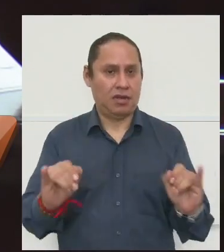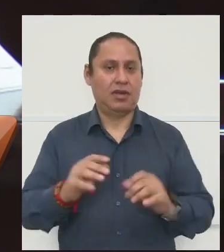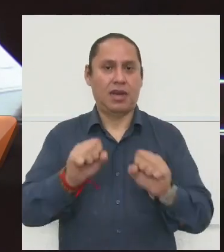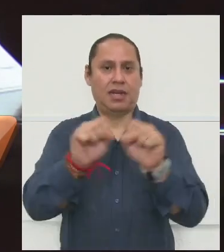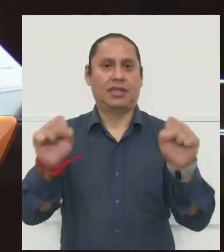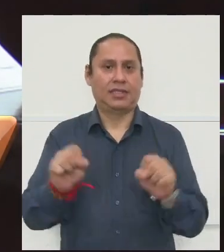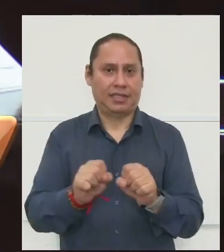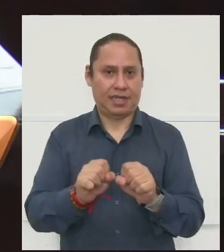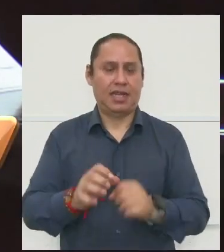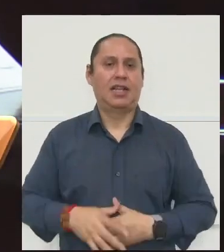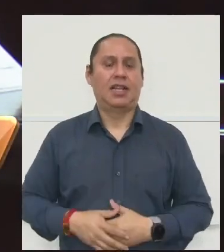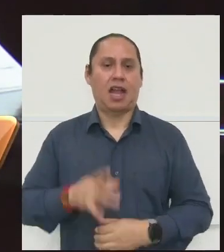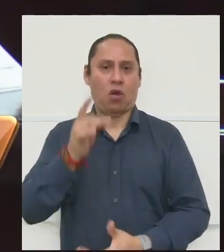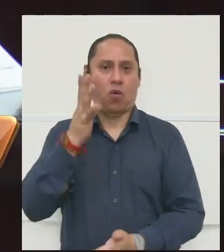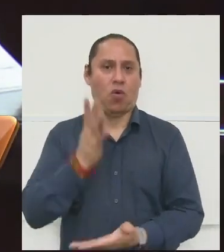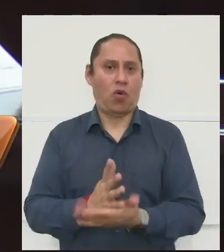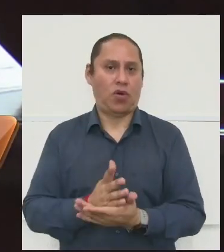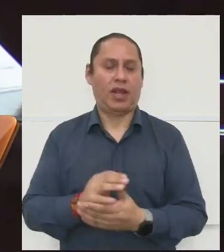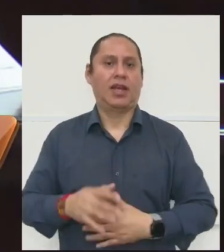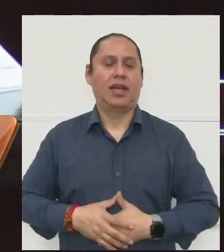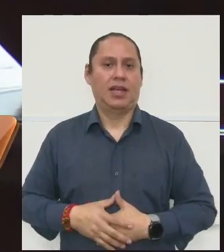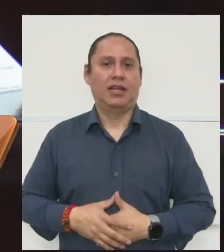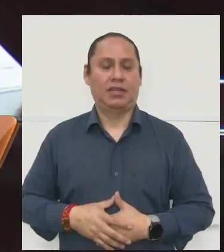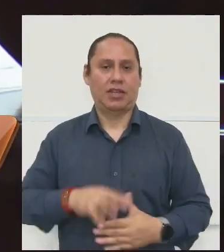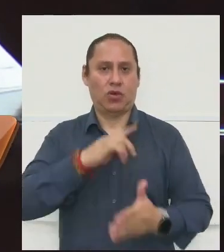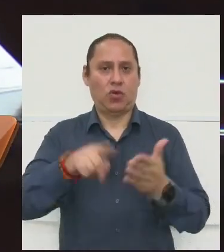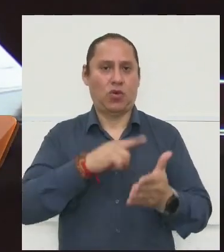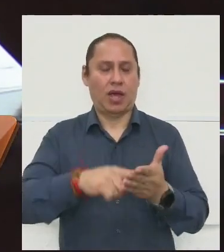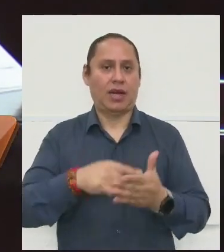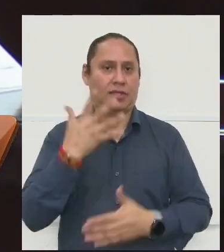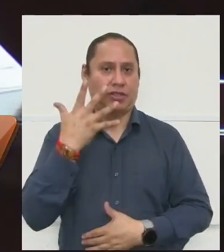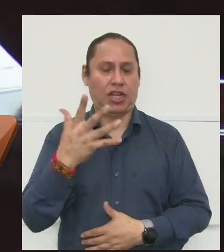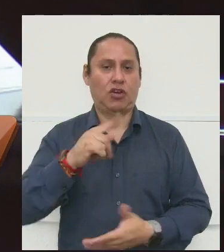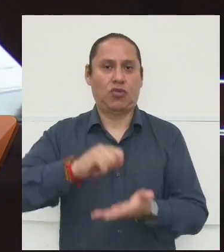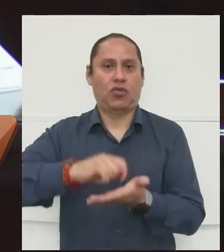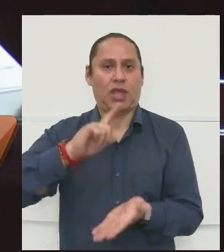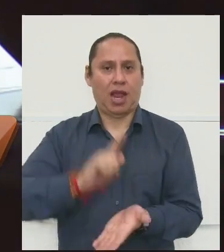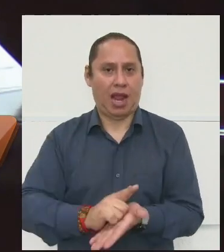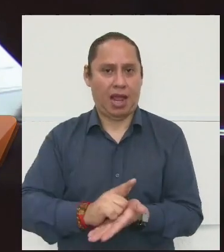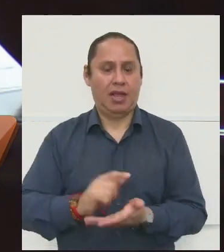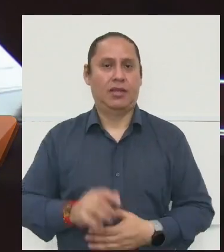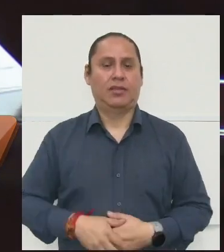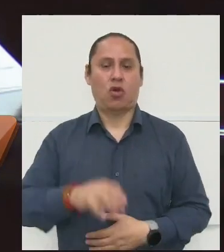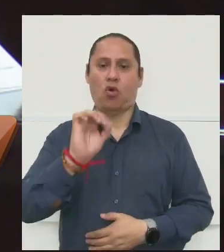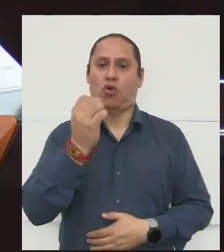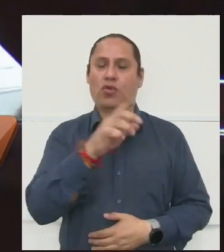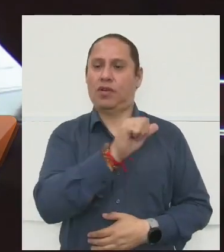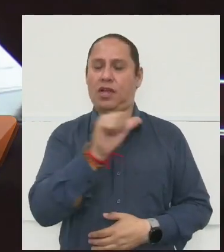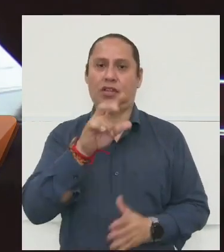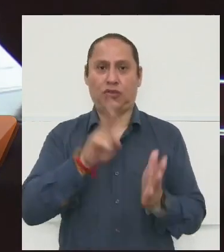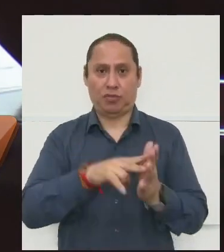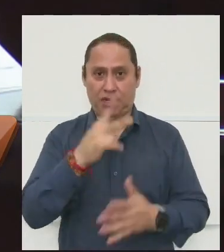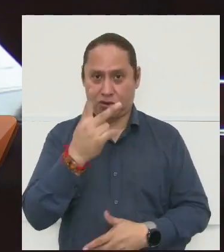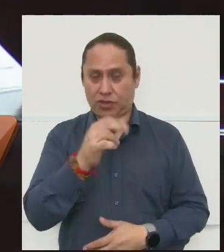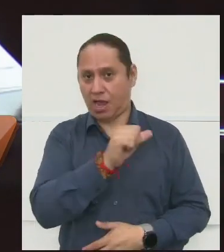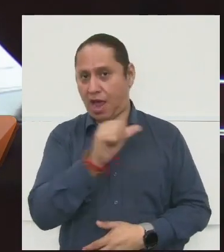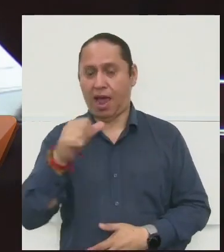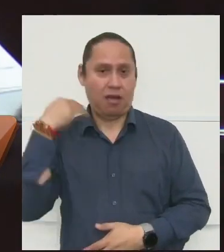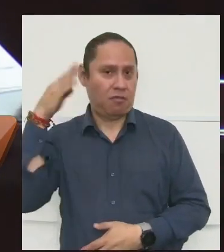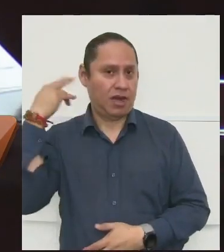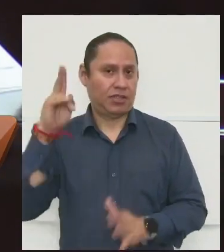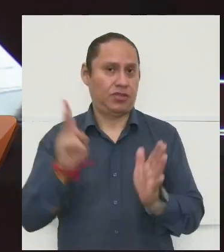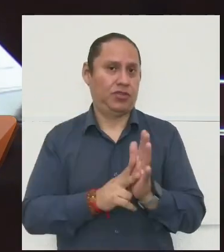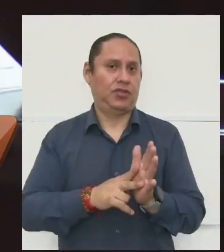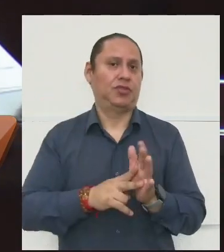de la sala regional unitaria mixta zona 5 Tonalá de octubre de 2002 a marzo